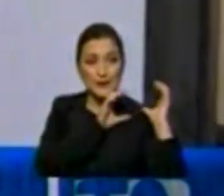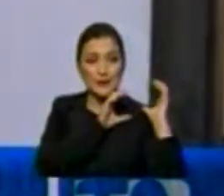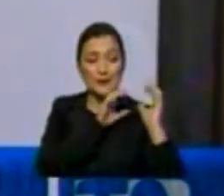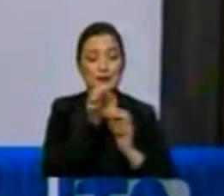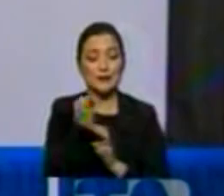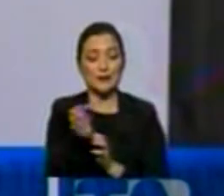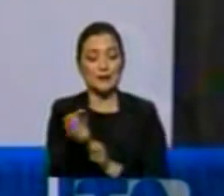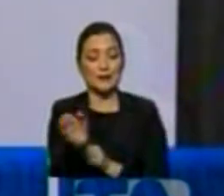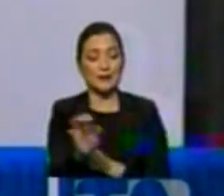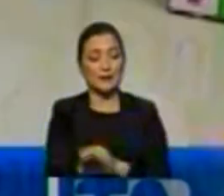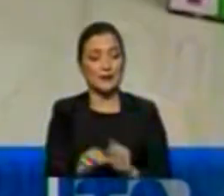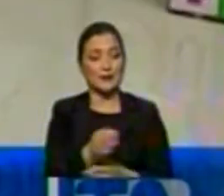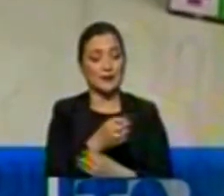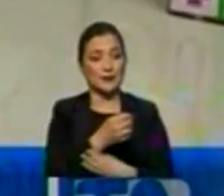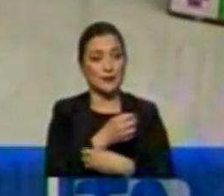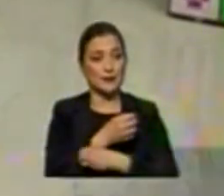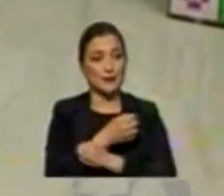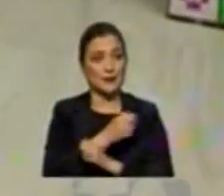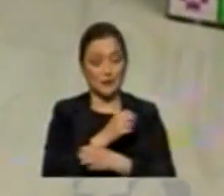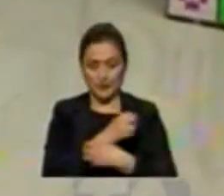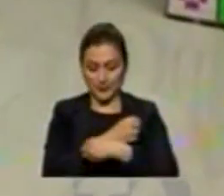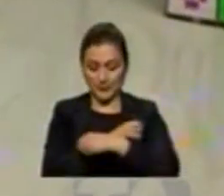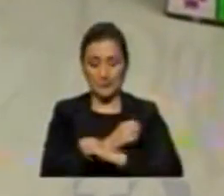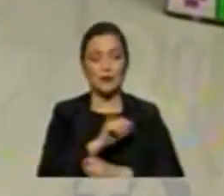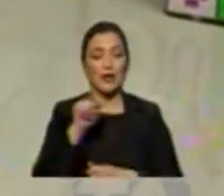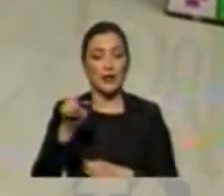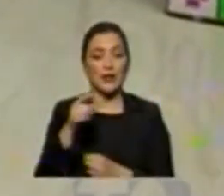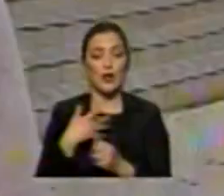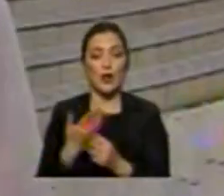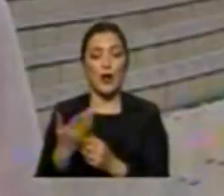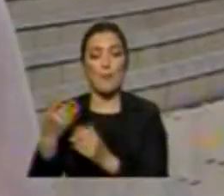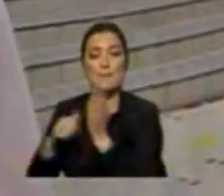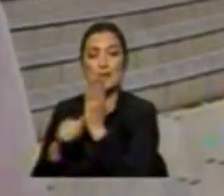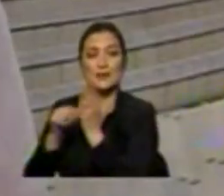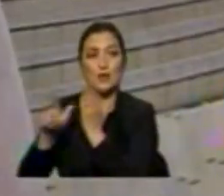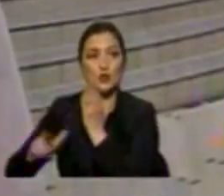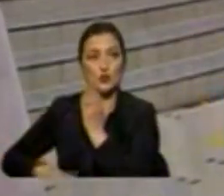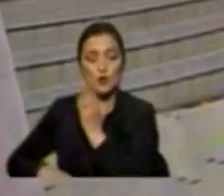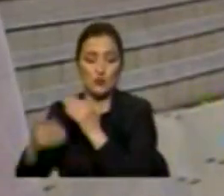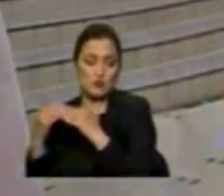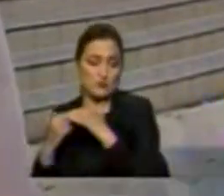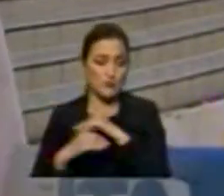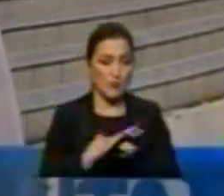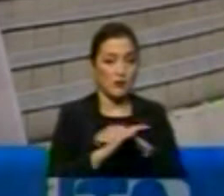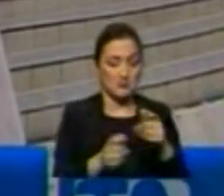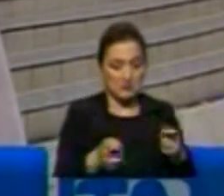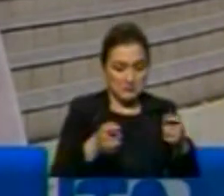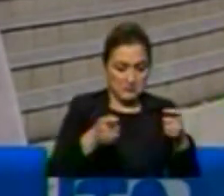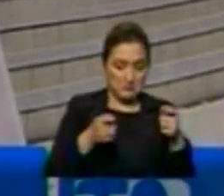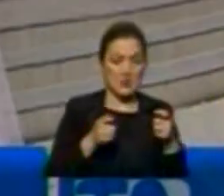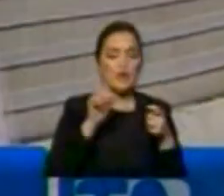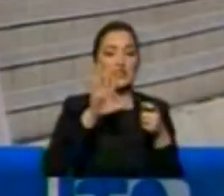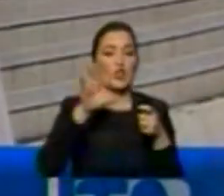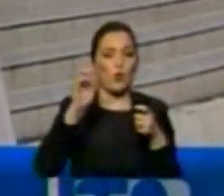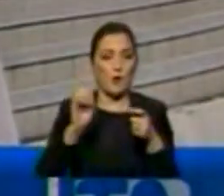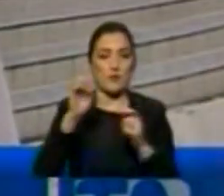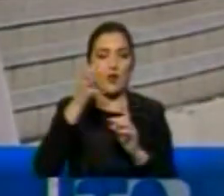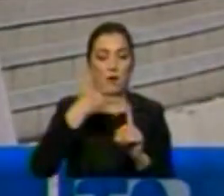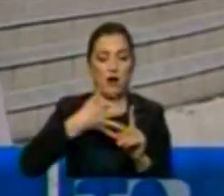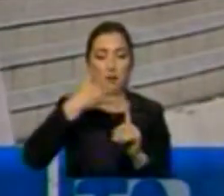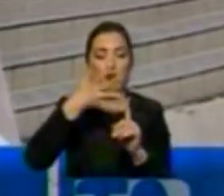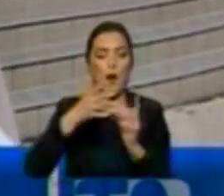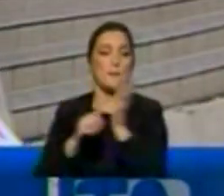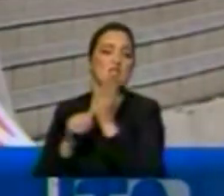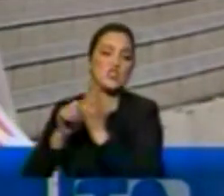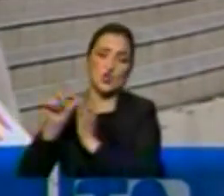Quito. Allí solo recibirán muestras enviadas por el Ministerio de Salud. Nosotros tenemos capacidad por el momento para recibir 50 muestras, porque el laboratorio